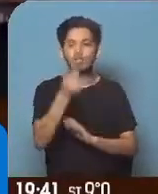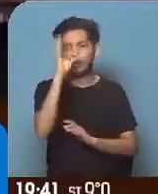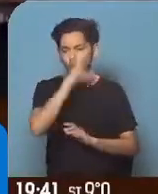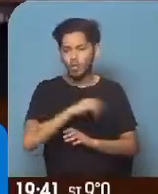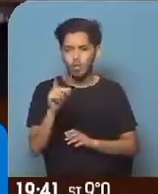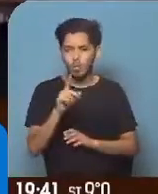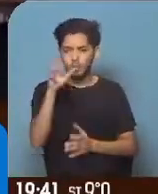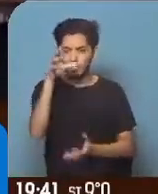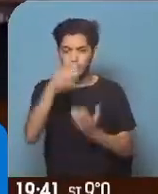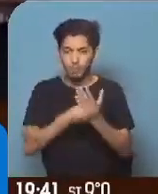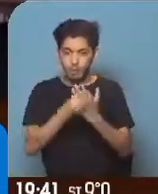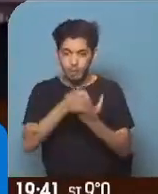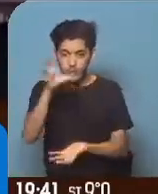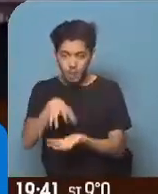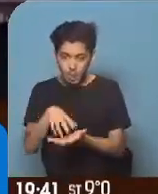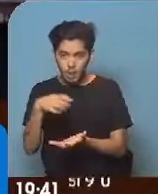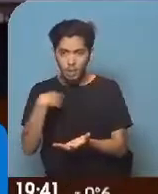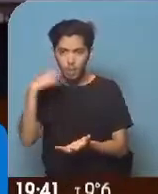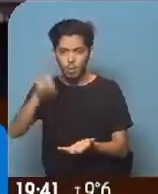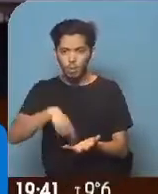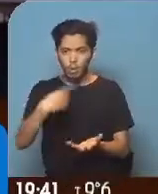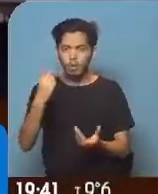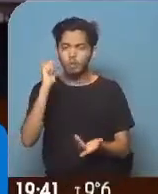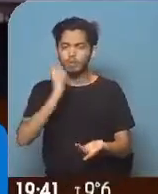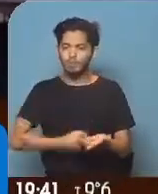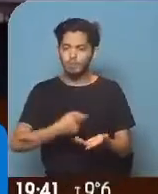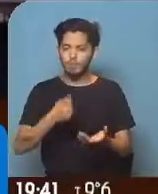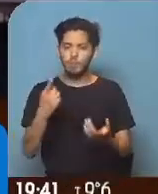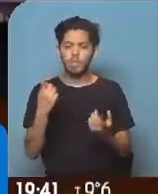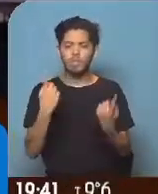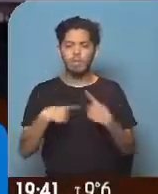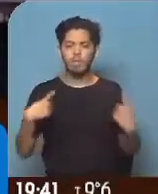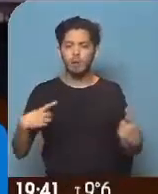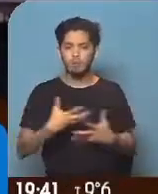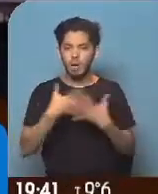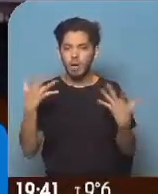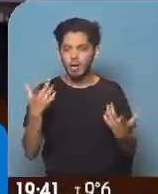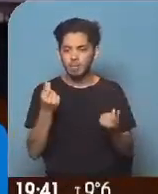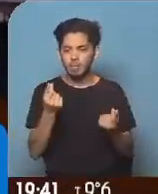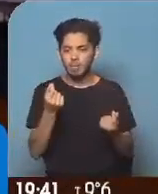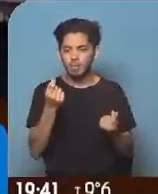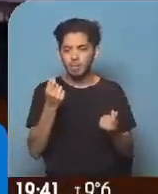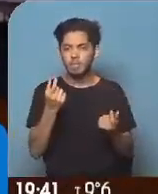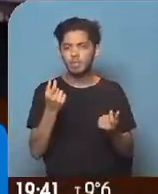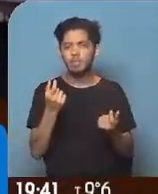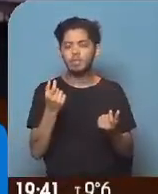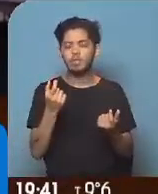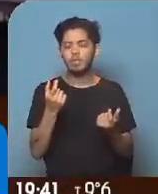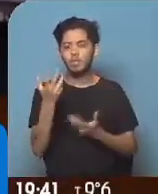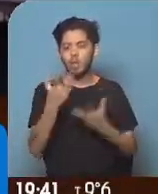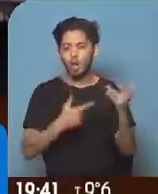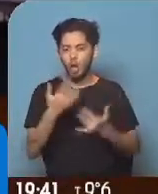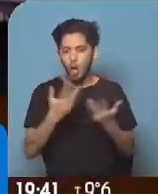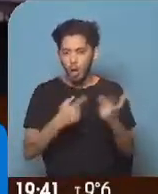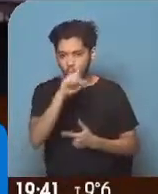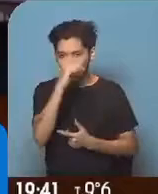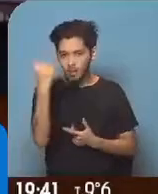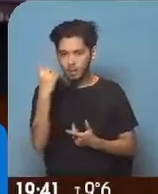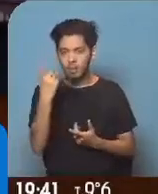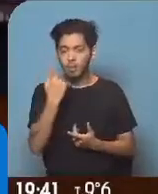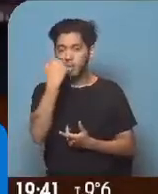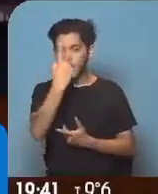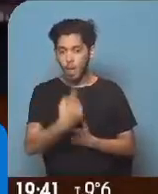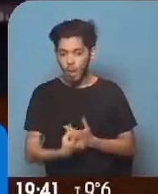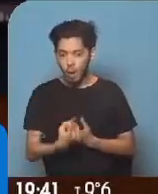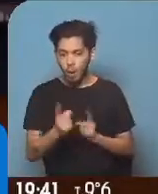ese ministerio ejecutó la mayor parte de los presupuestos nacionales y en cada uno de ellos usted va a